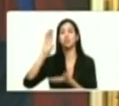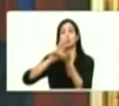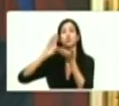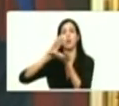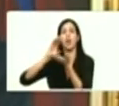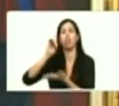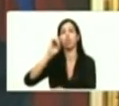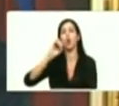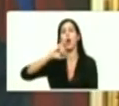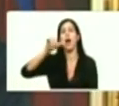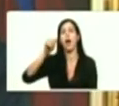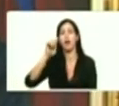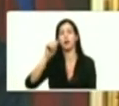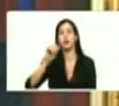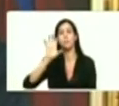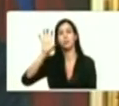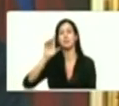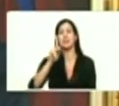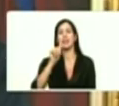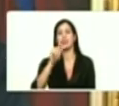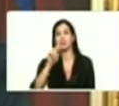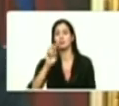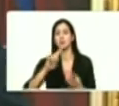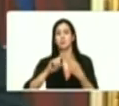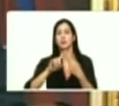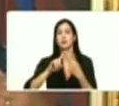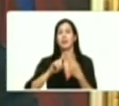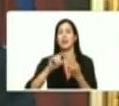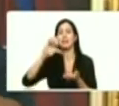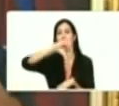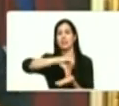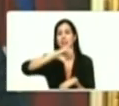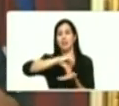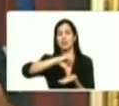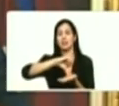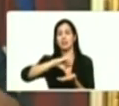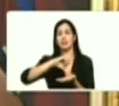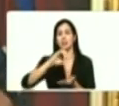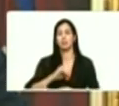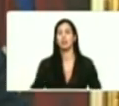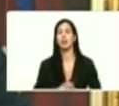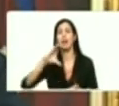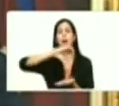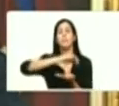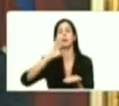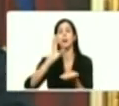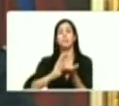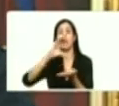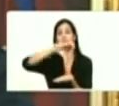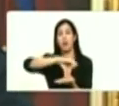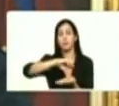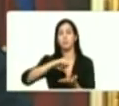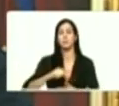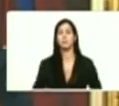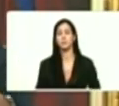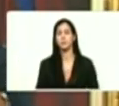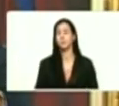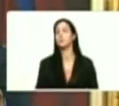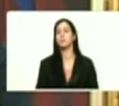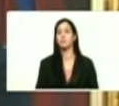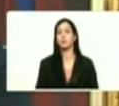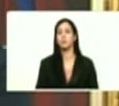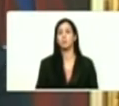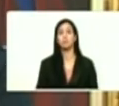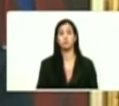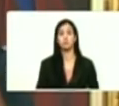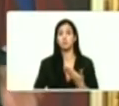y hoy en Teherán República Islámica de Irán y ahora bueno vienen otras gestiones que se están haciendo a todo nivel de